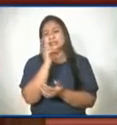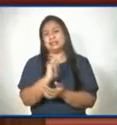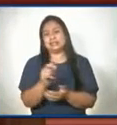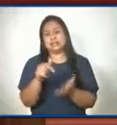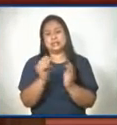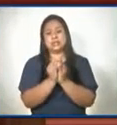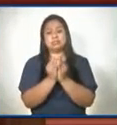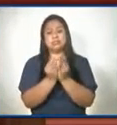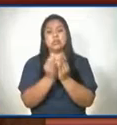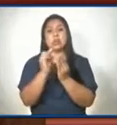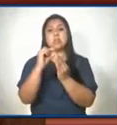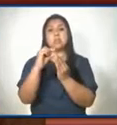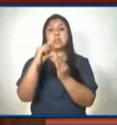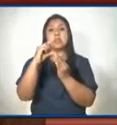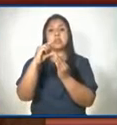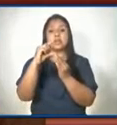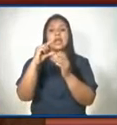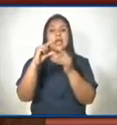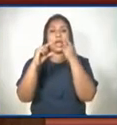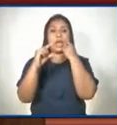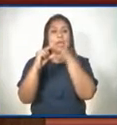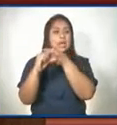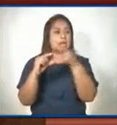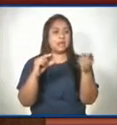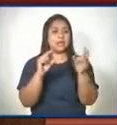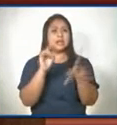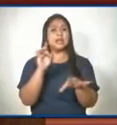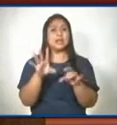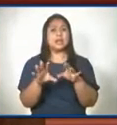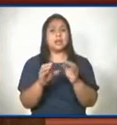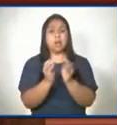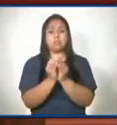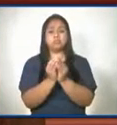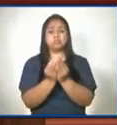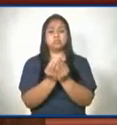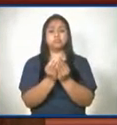al mercado, por ejemplo, pueden ver que algunos aguacates